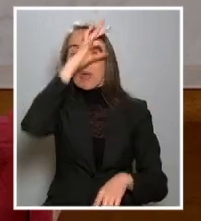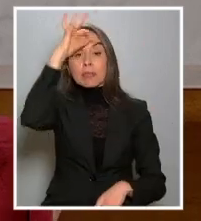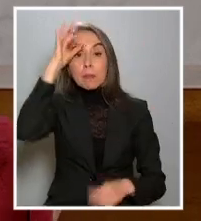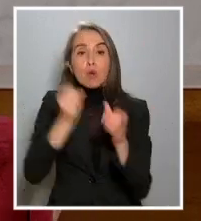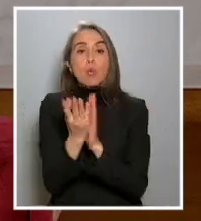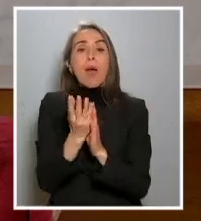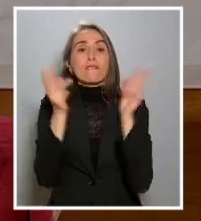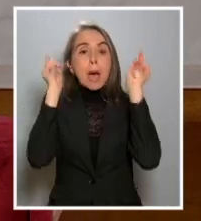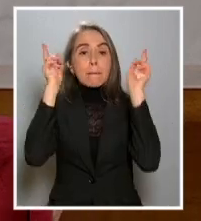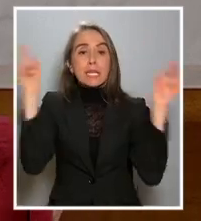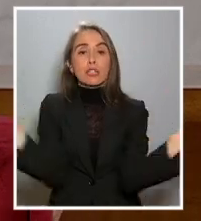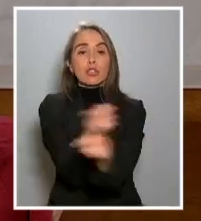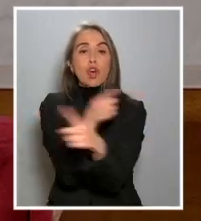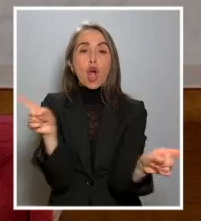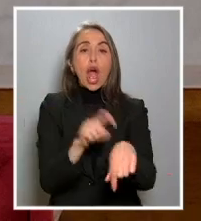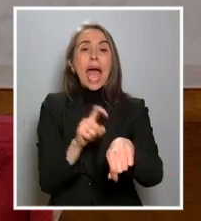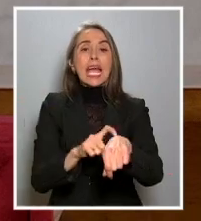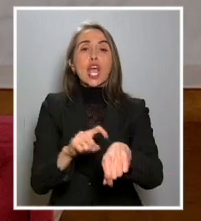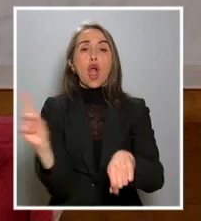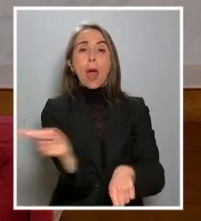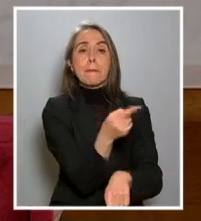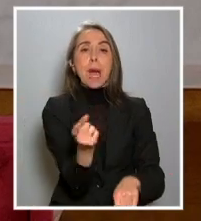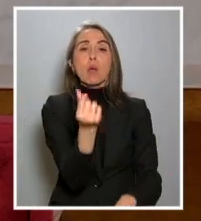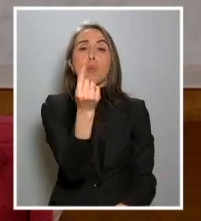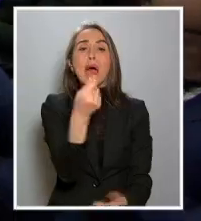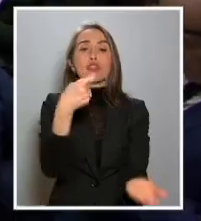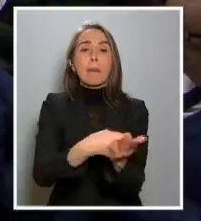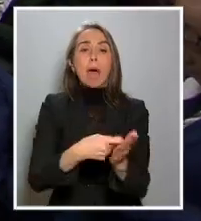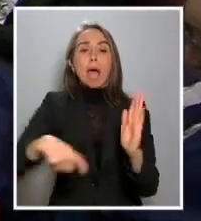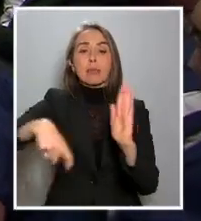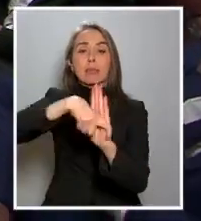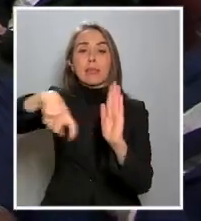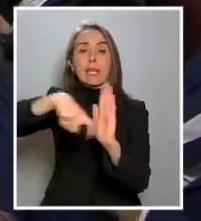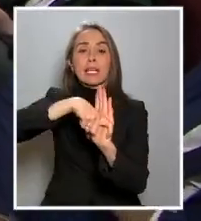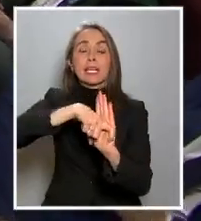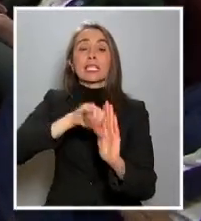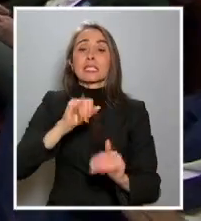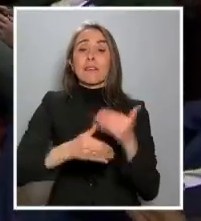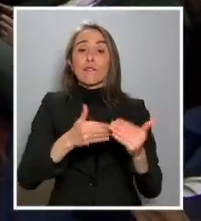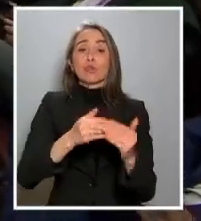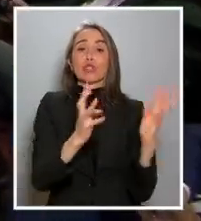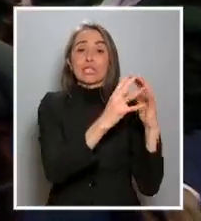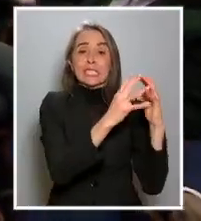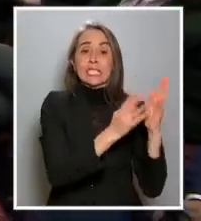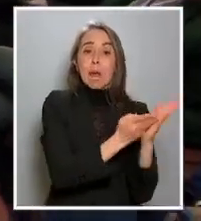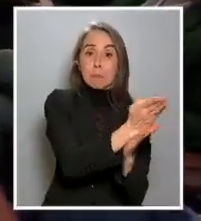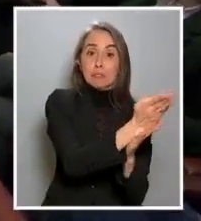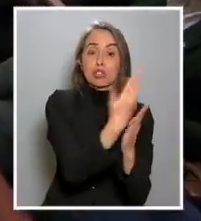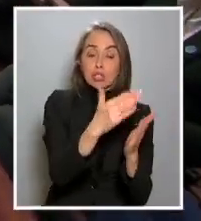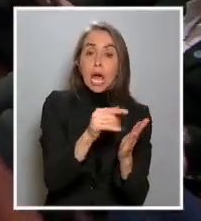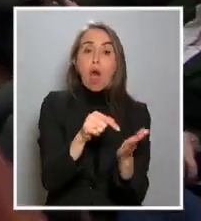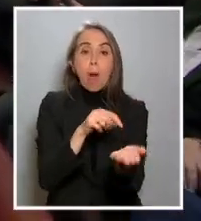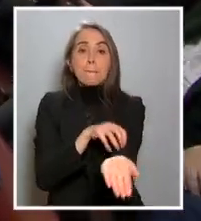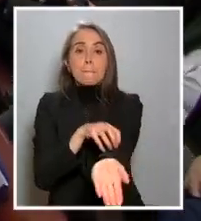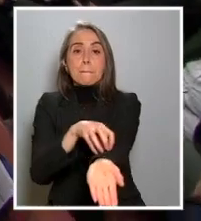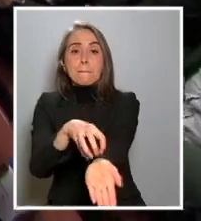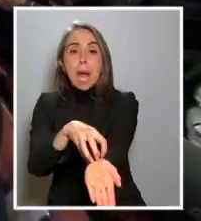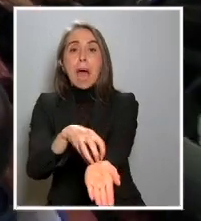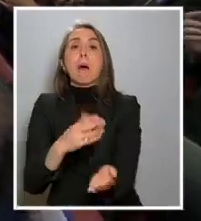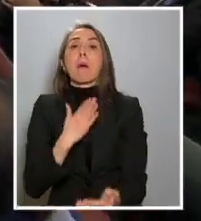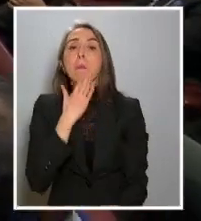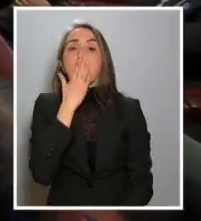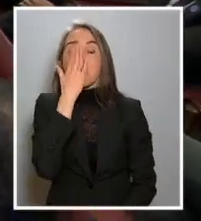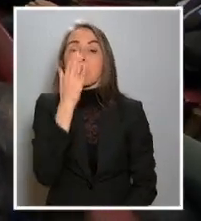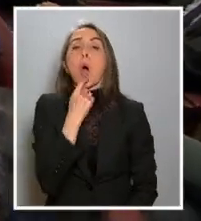la frecuencia de los horarios y la tarifa, o el pago electrónico que hoy está funcionando en Chillán y que se está expandiendo a comunas como Punta